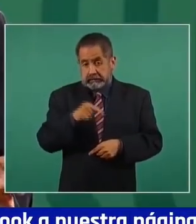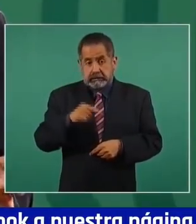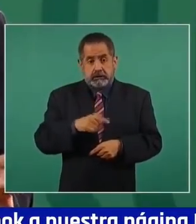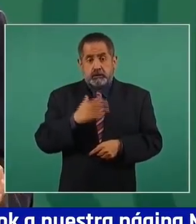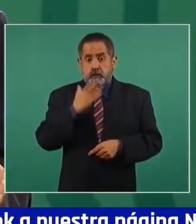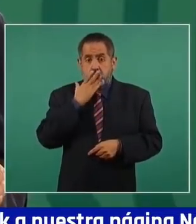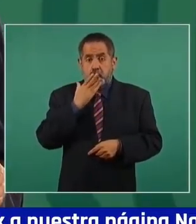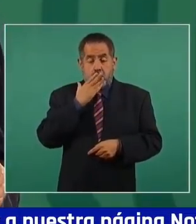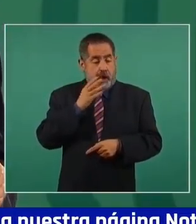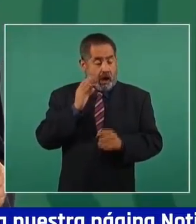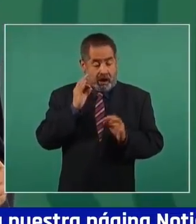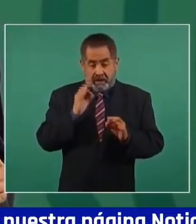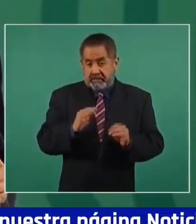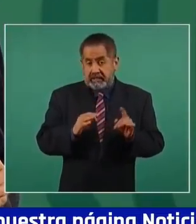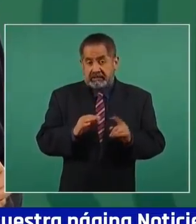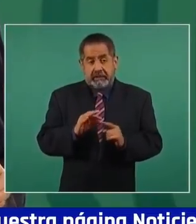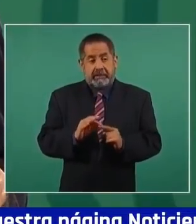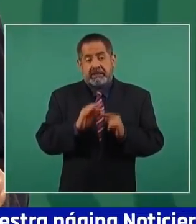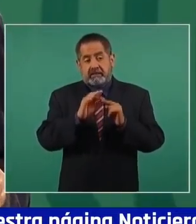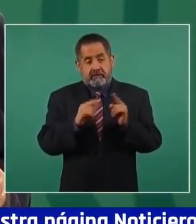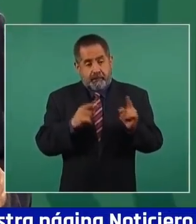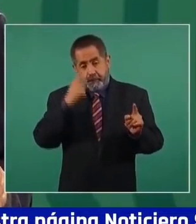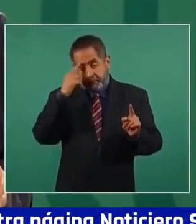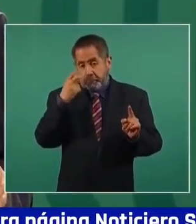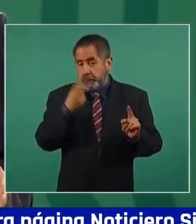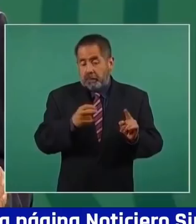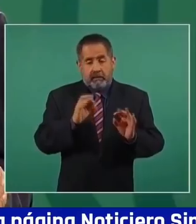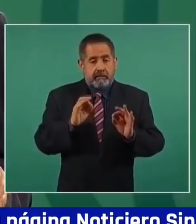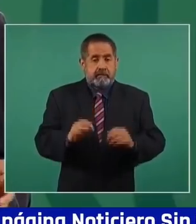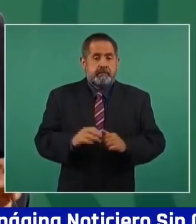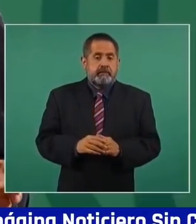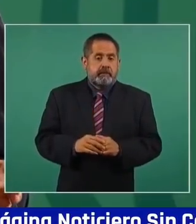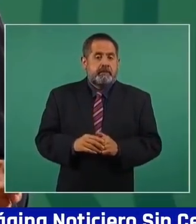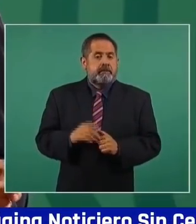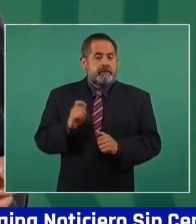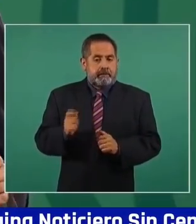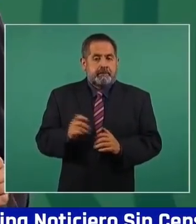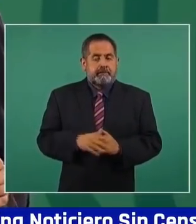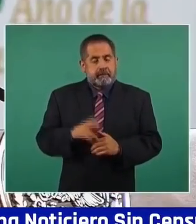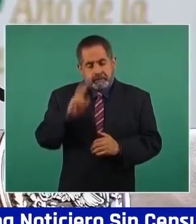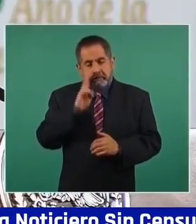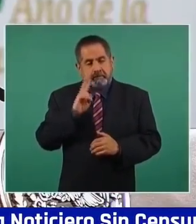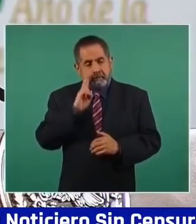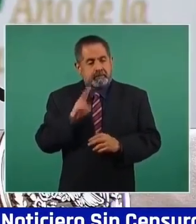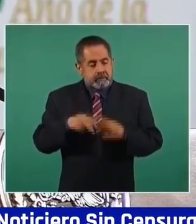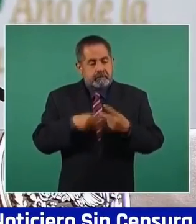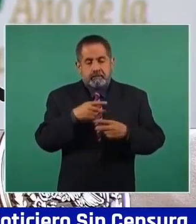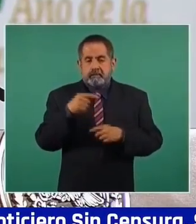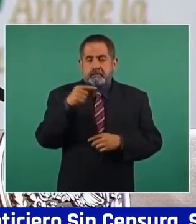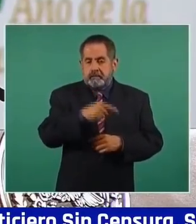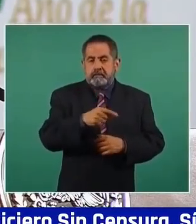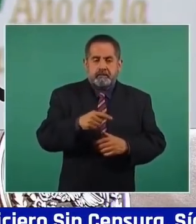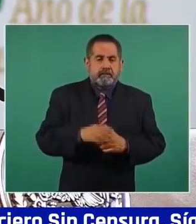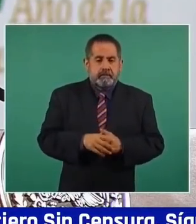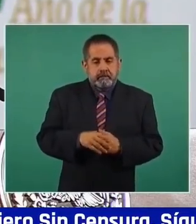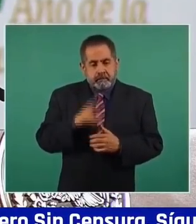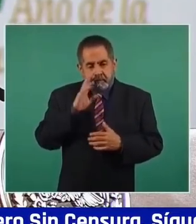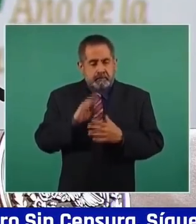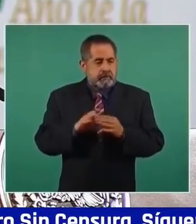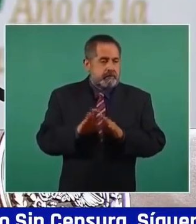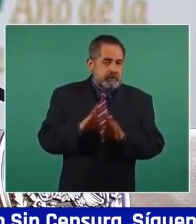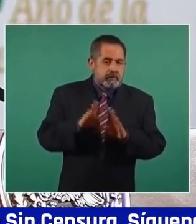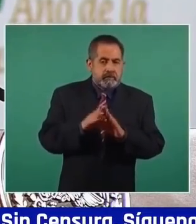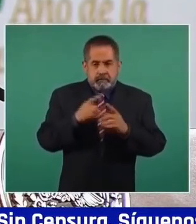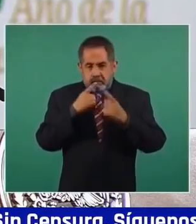sitios especiales para esto. Entonces, se va a explorar